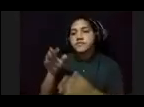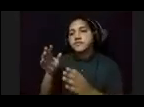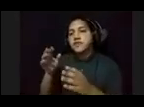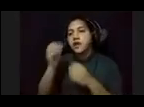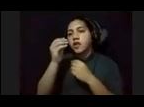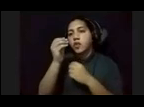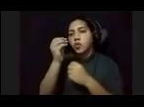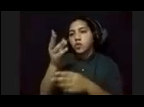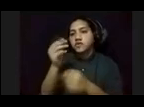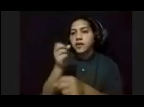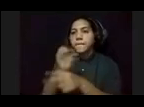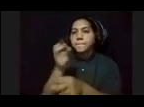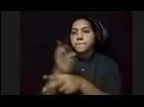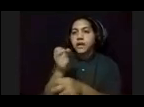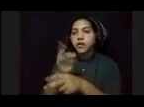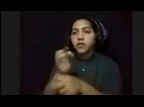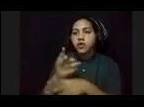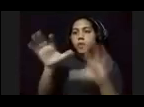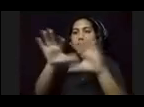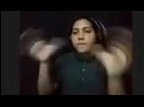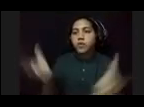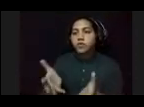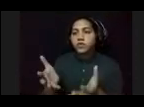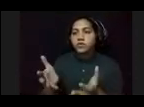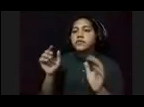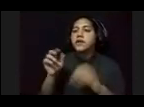Mundo el 24 de marzo de 1925.